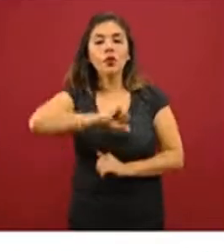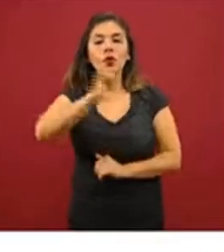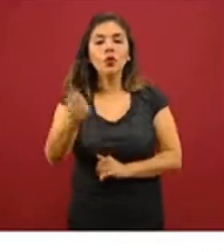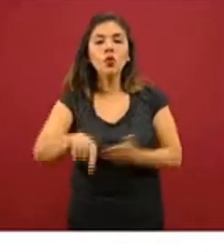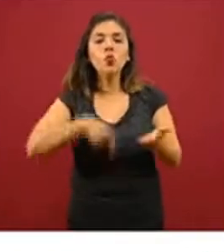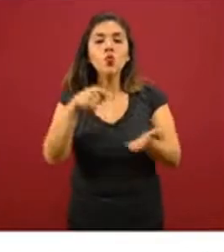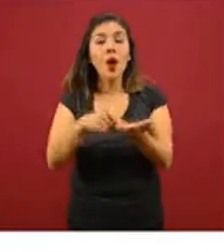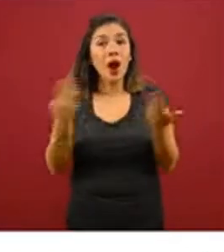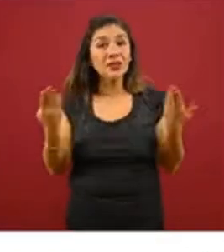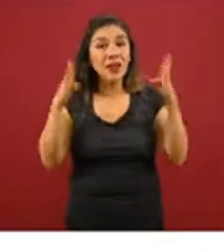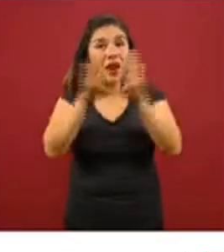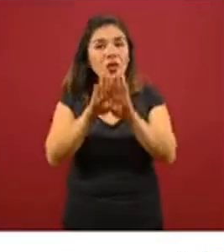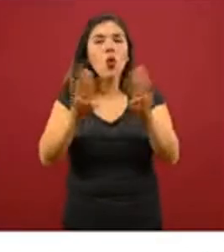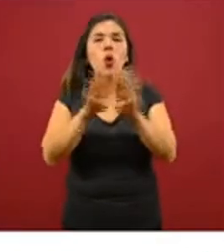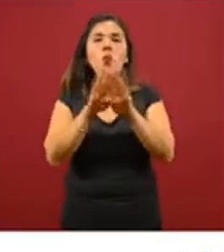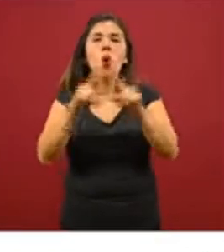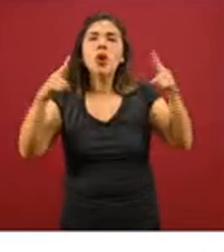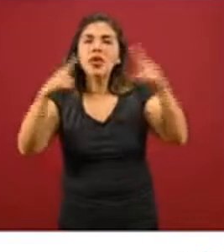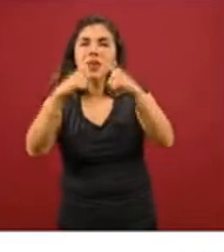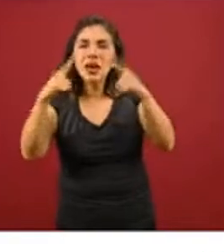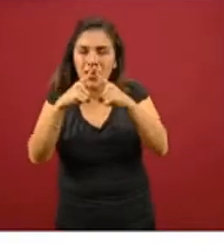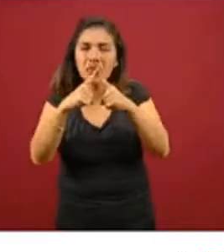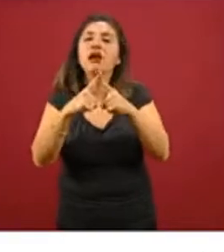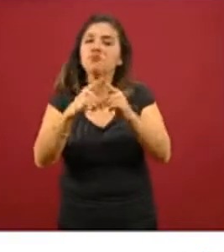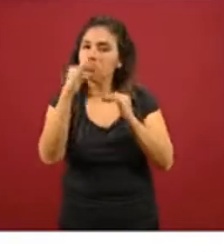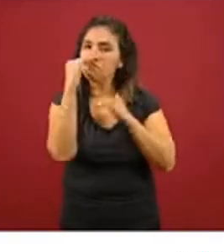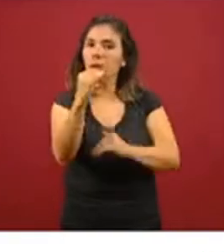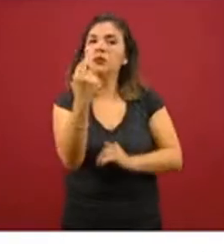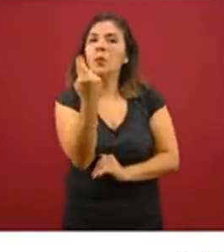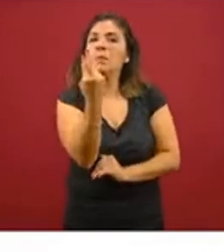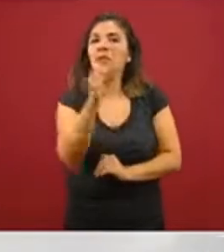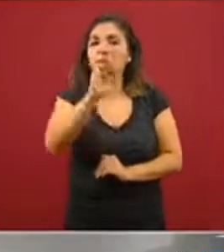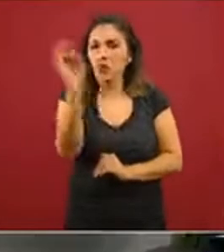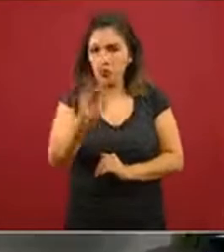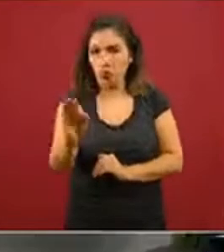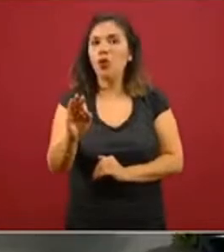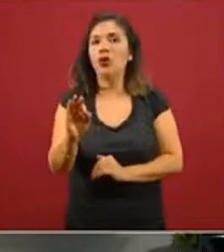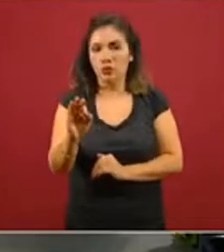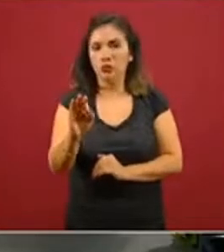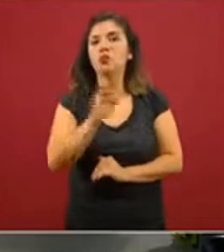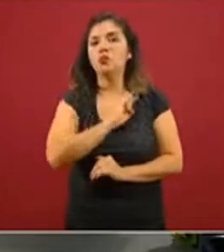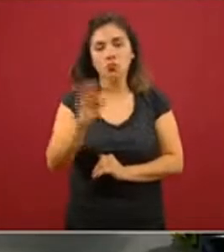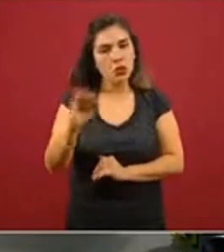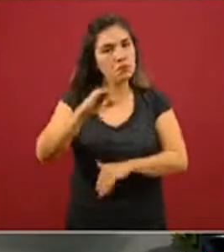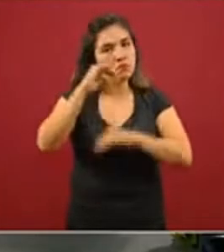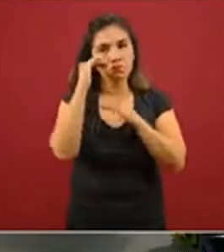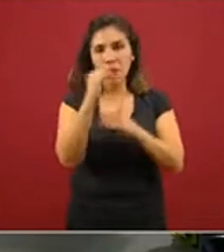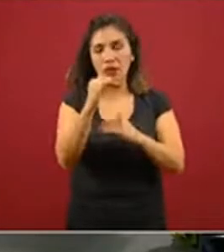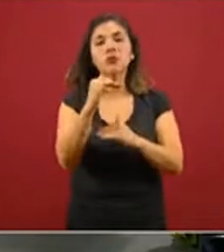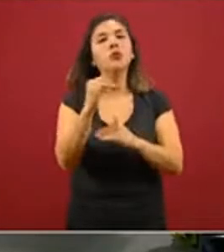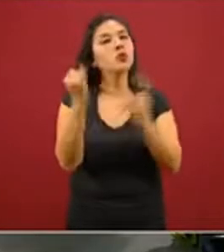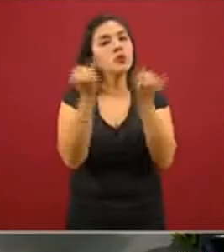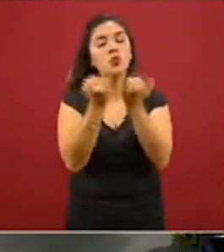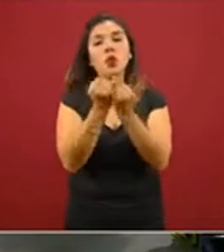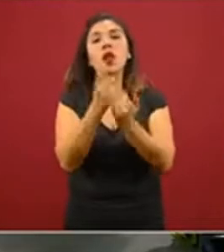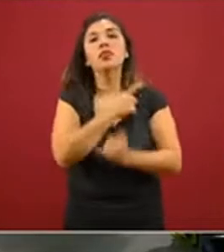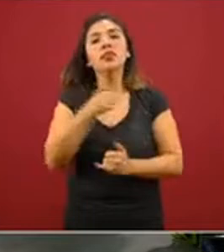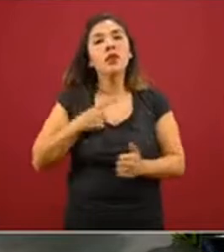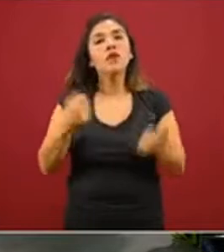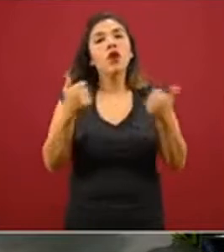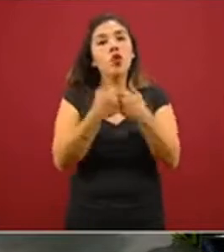los lugares de culto, 25% también pueden tener un aforo de esa cantidad, igual deben de